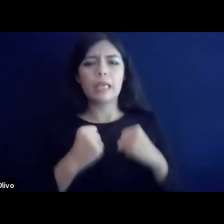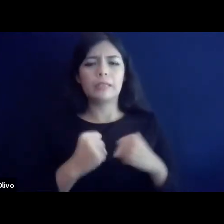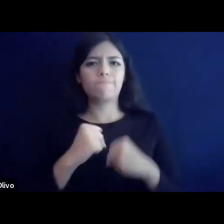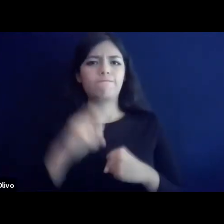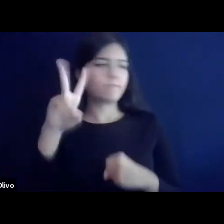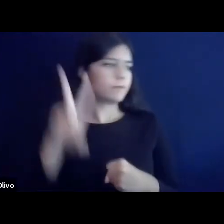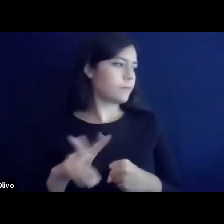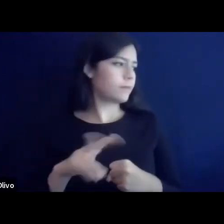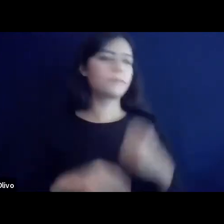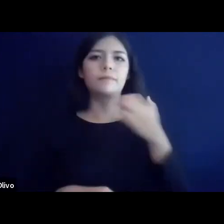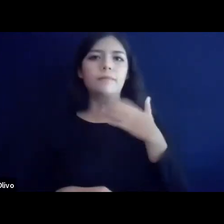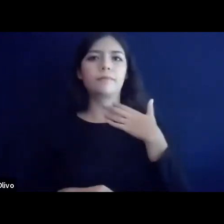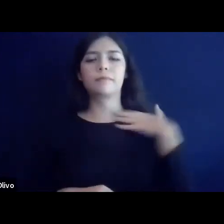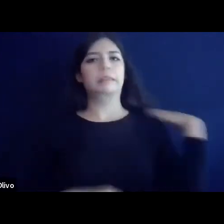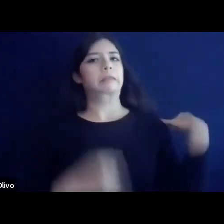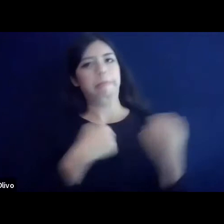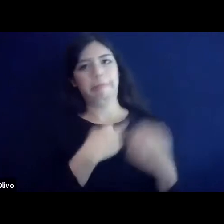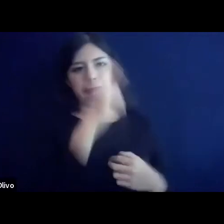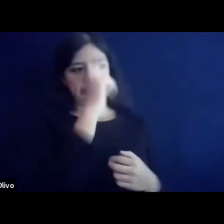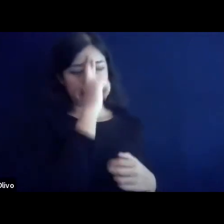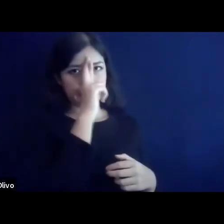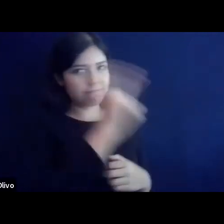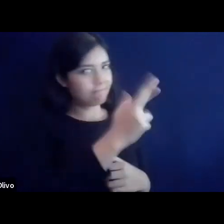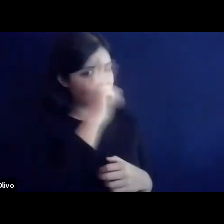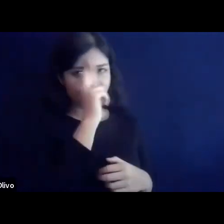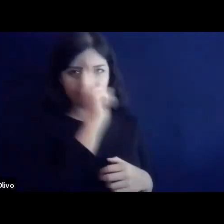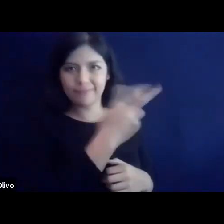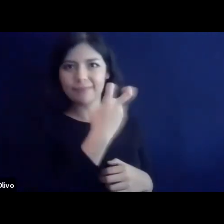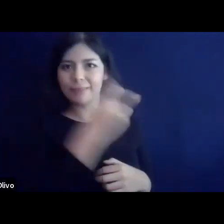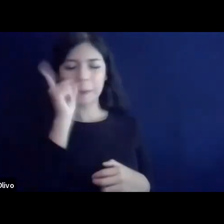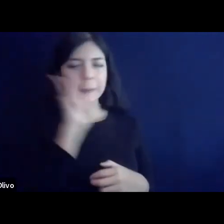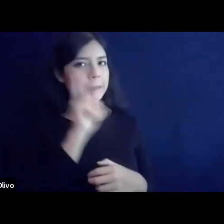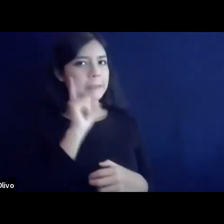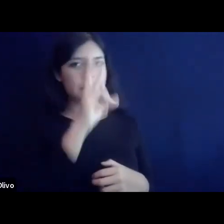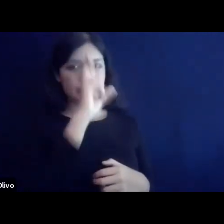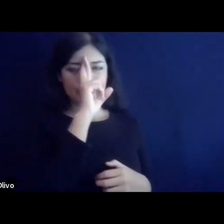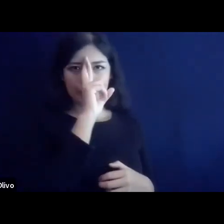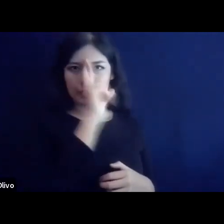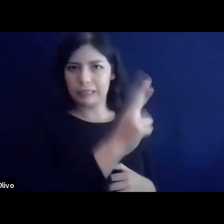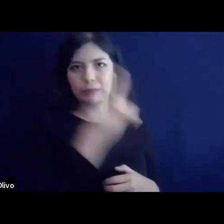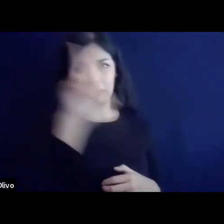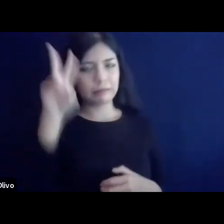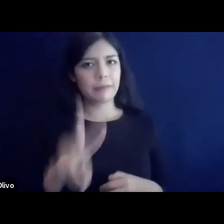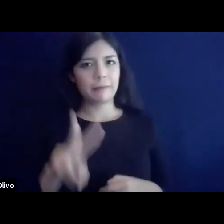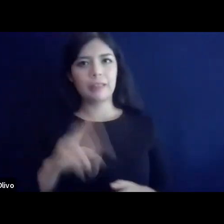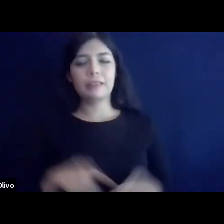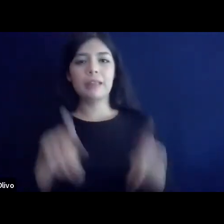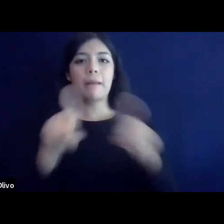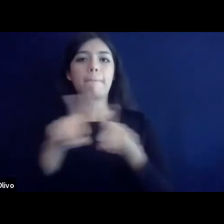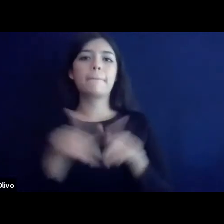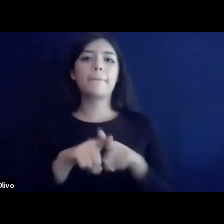y bueno, la verdad es que mis respetos, ¿no? Mis respetos para esta mujer y para la